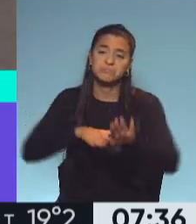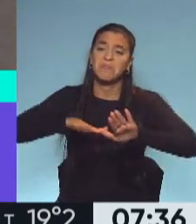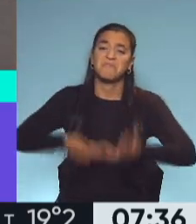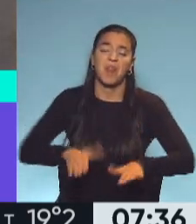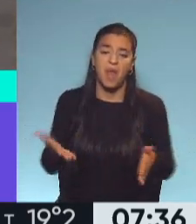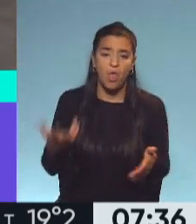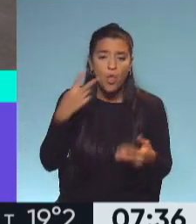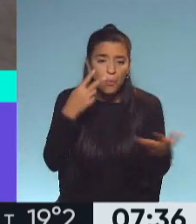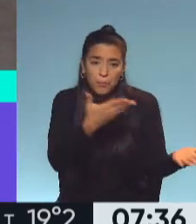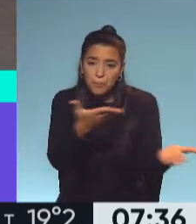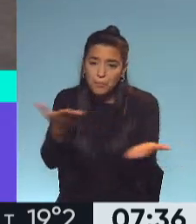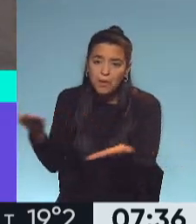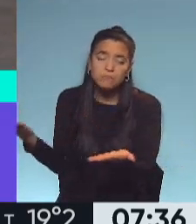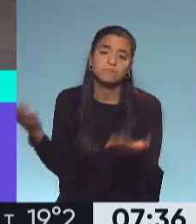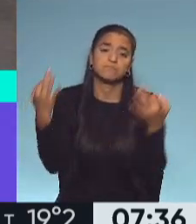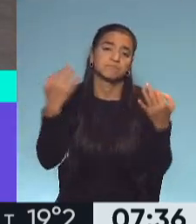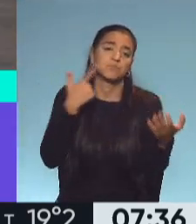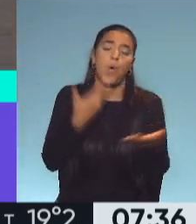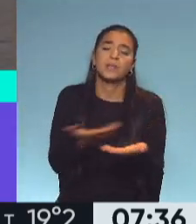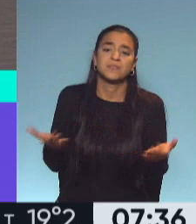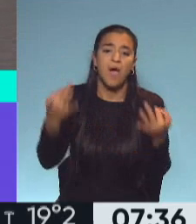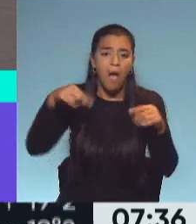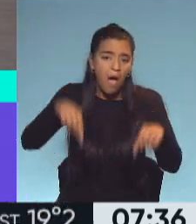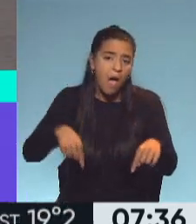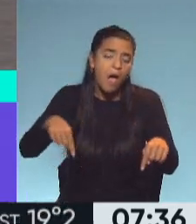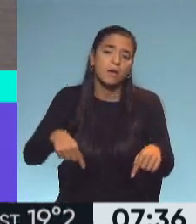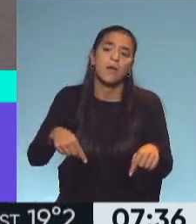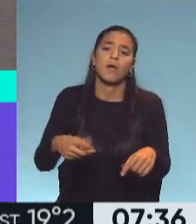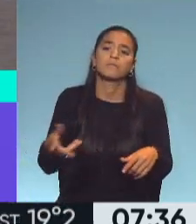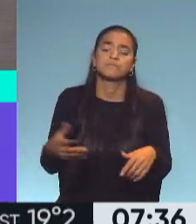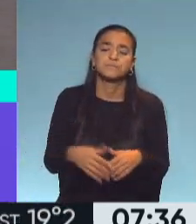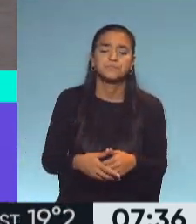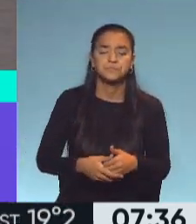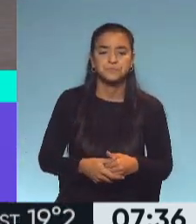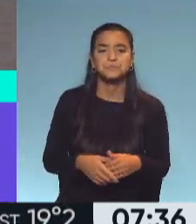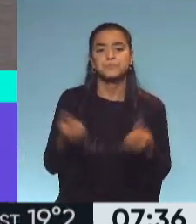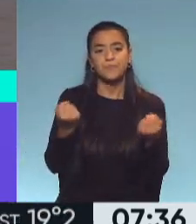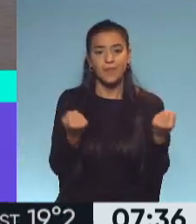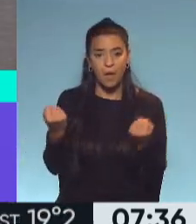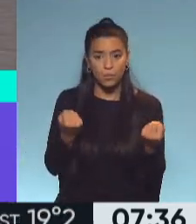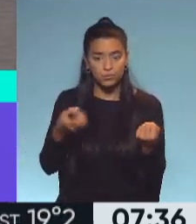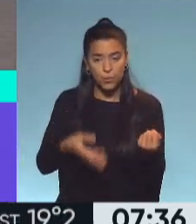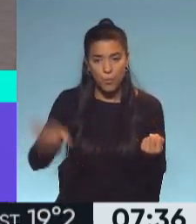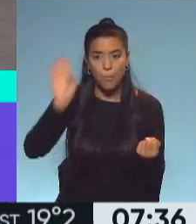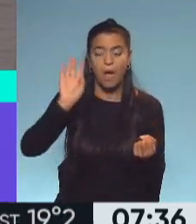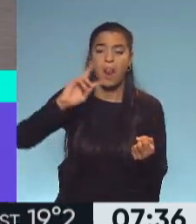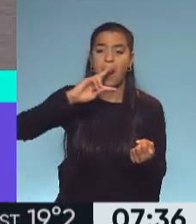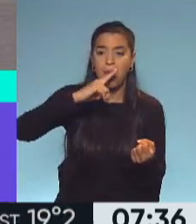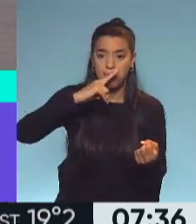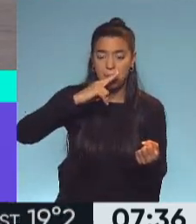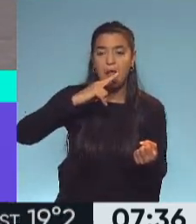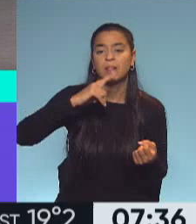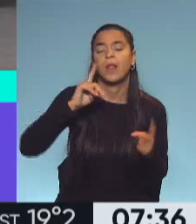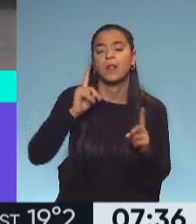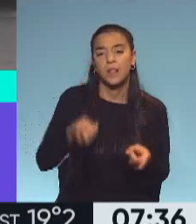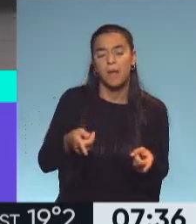Las imágenes son más que elocuentes, es que aquí se da la suma de los vehículos que van hacia La Plata y también los que